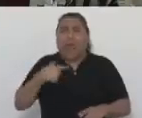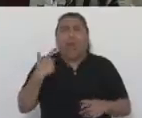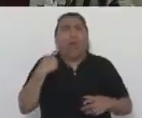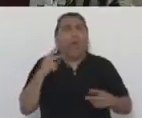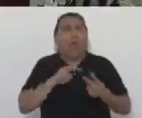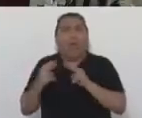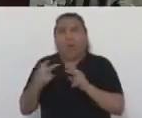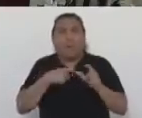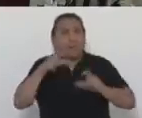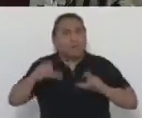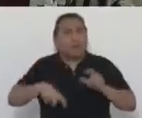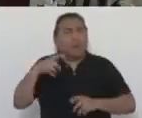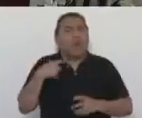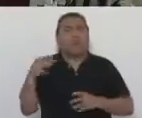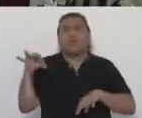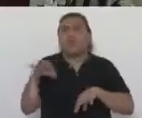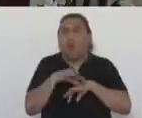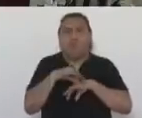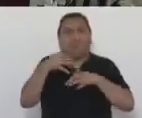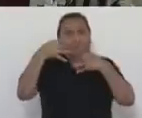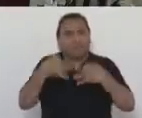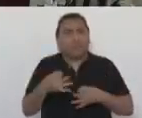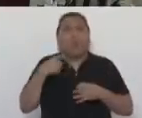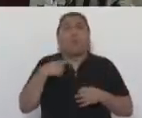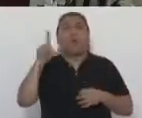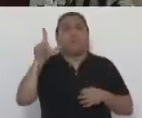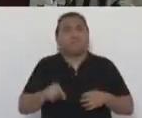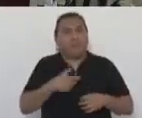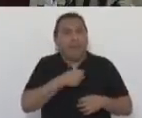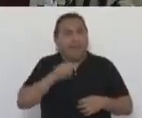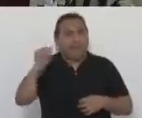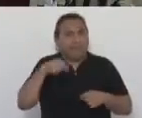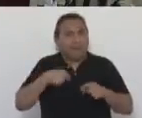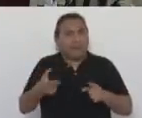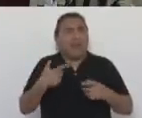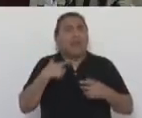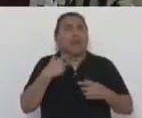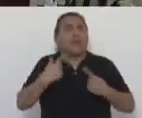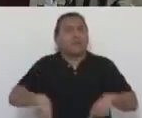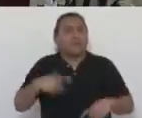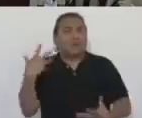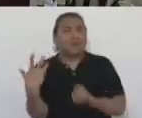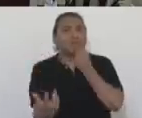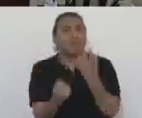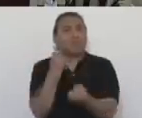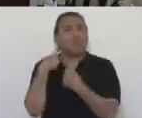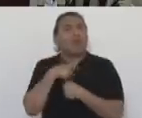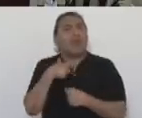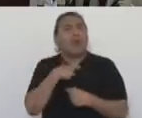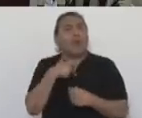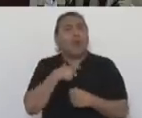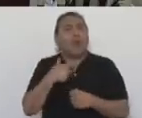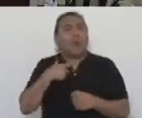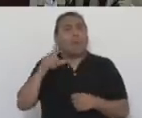con sus provincias y con la patria y pude hacer mi aporte para lograr lo que voy a seguir buscando, un mejor país para mis